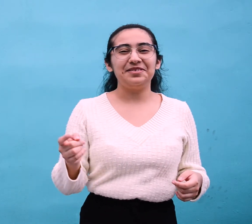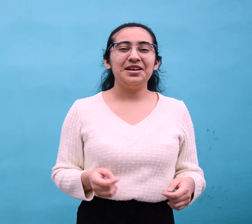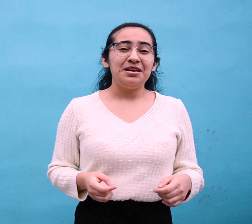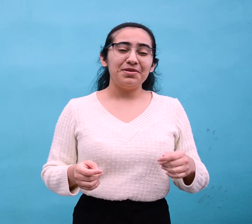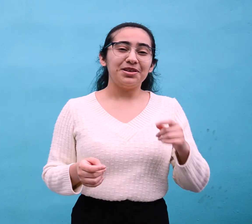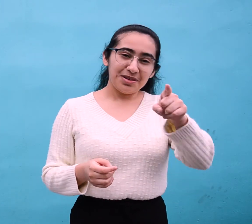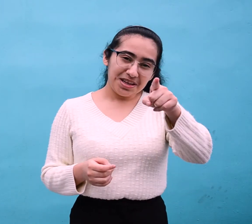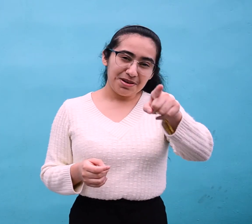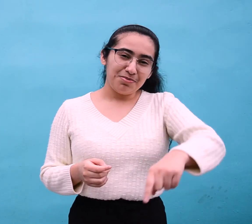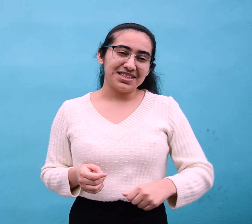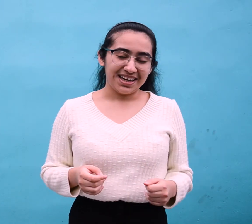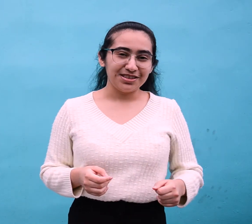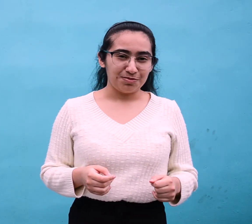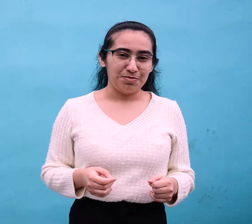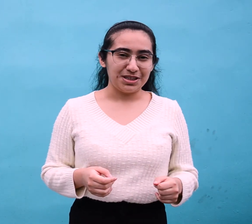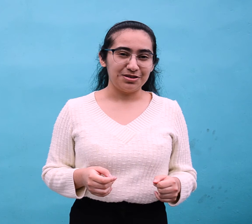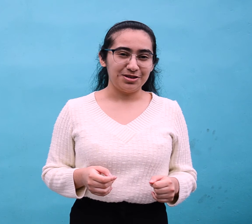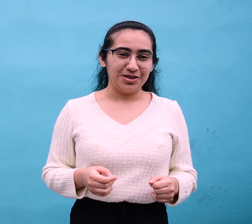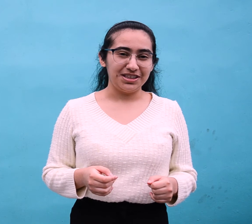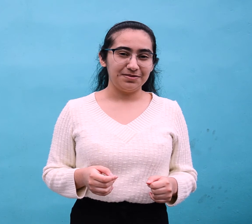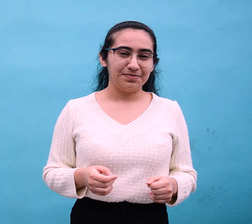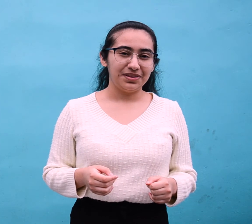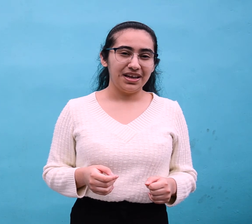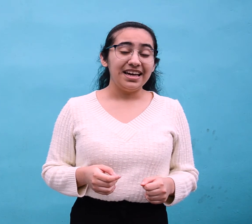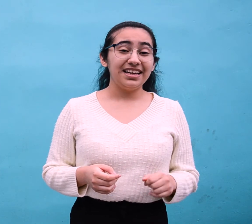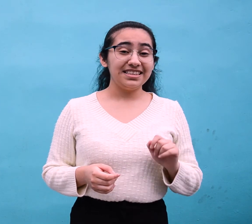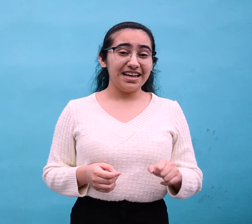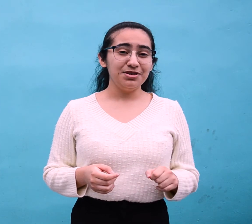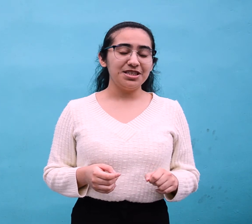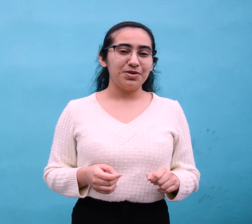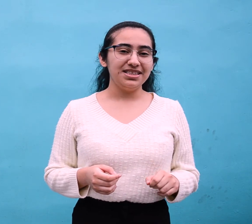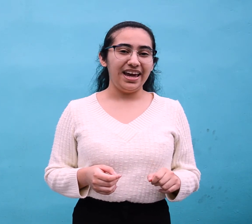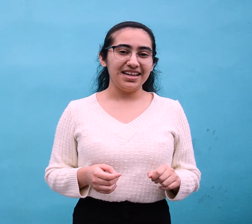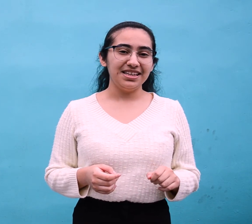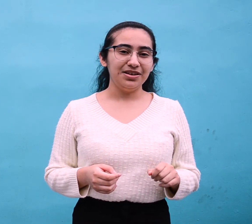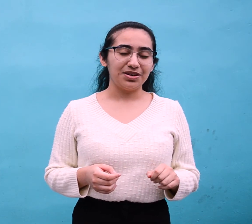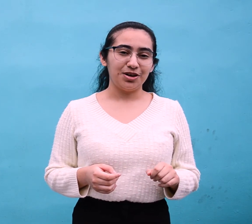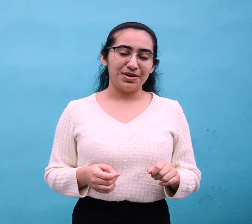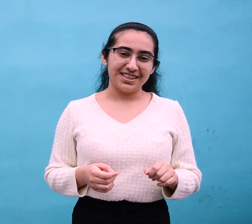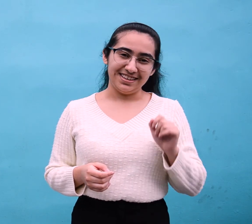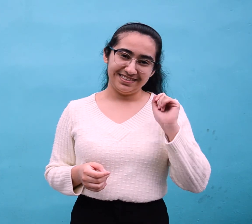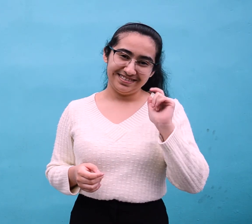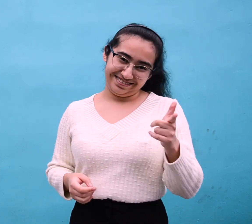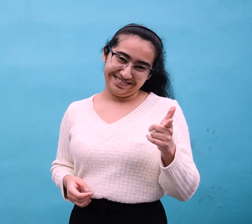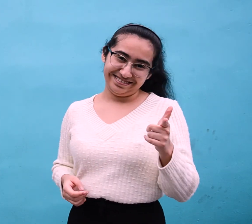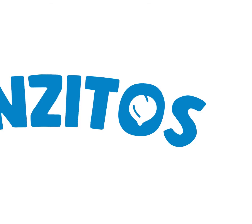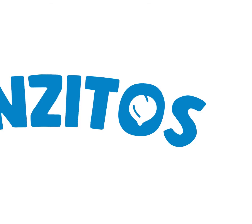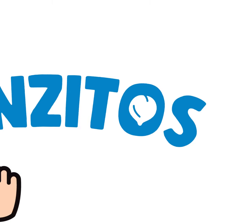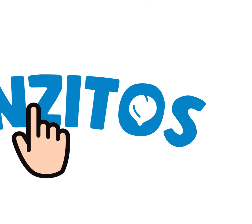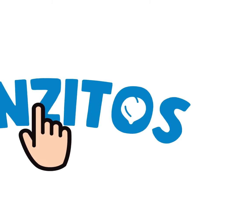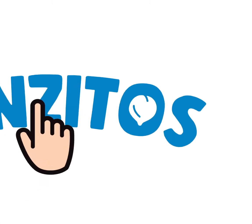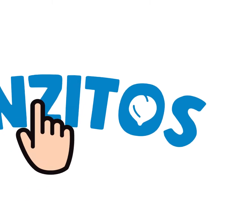amigo pero tú también puedes sacar tus propias conclusiones regresaremos después de este corte comercial